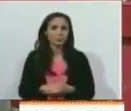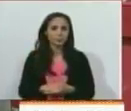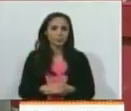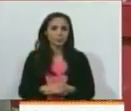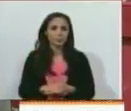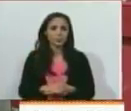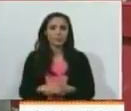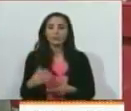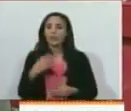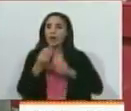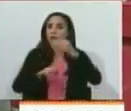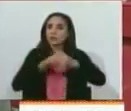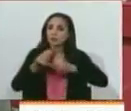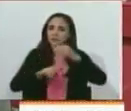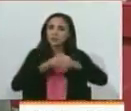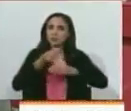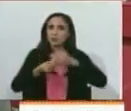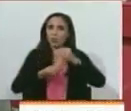nosotros